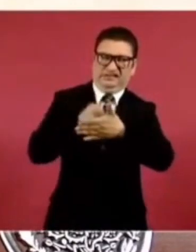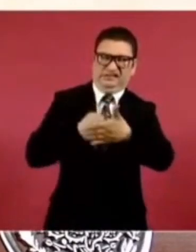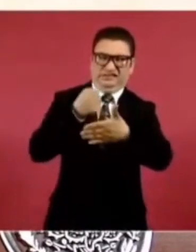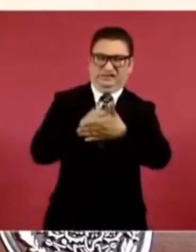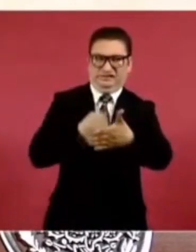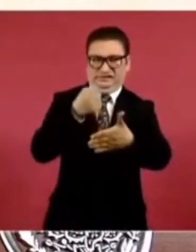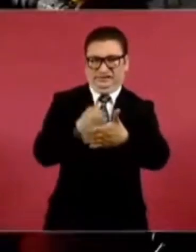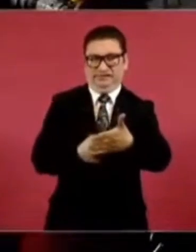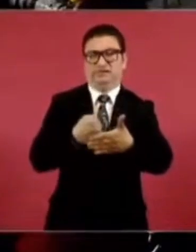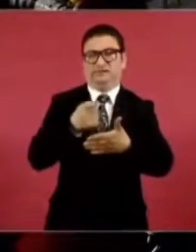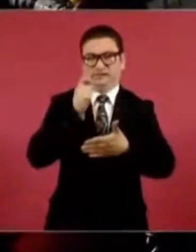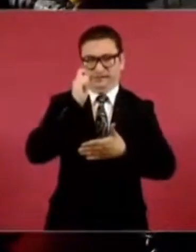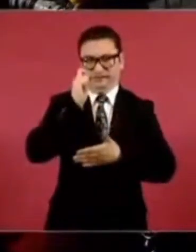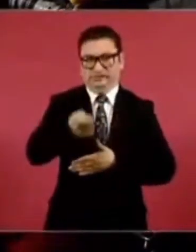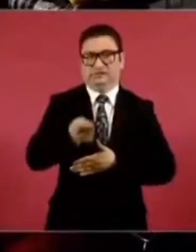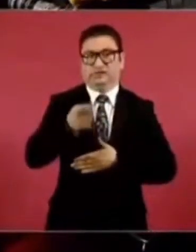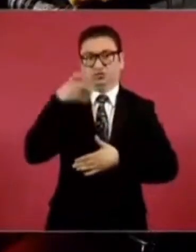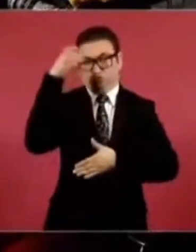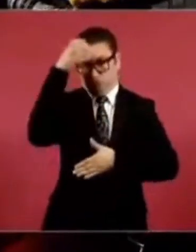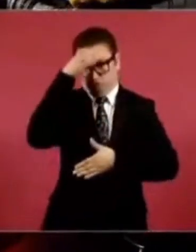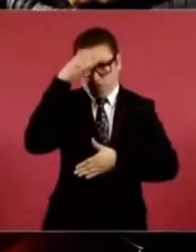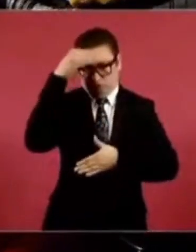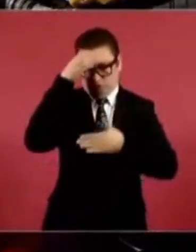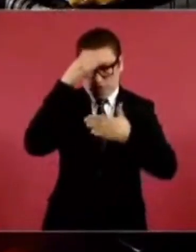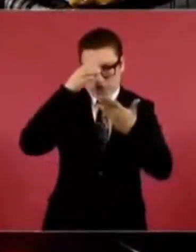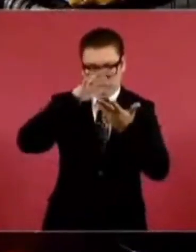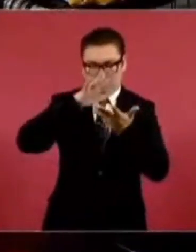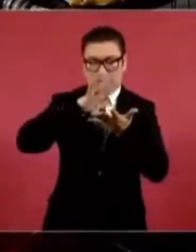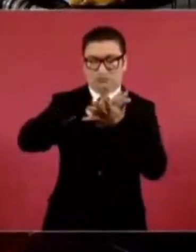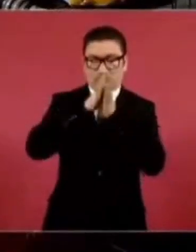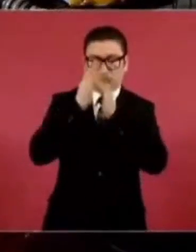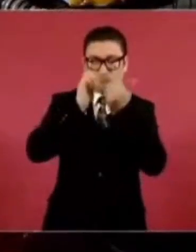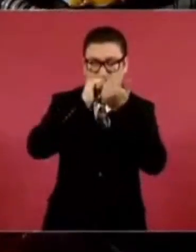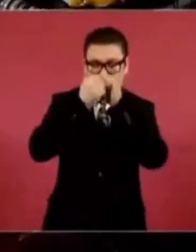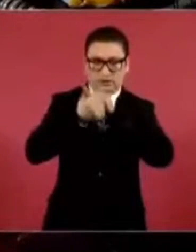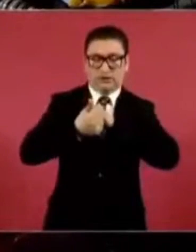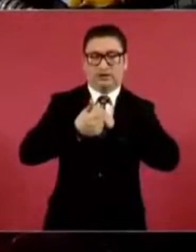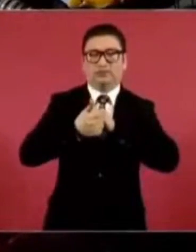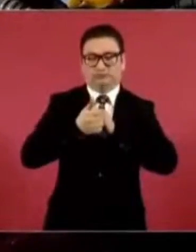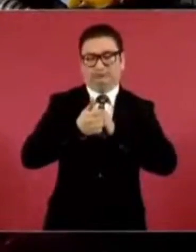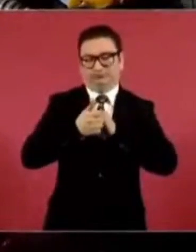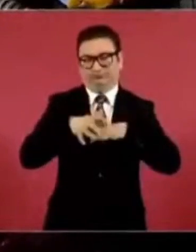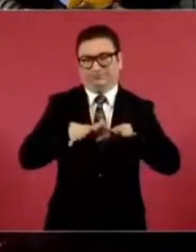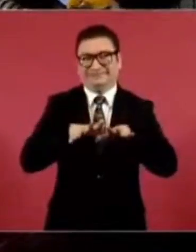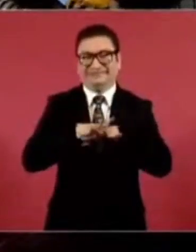a esa revolución de las conciencias, ahora